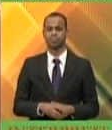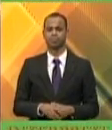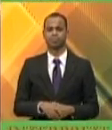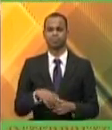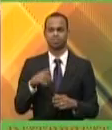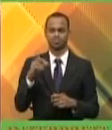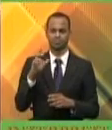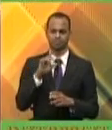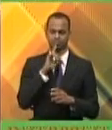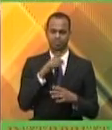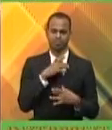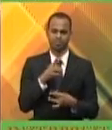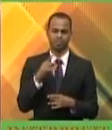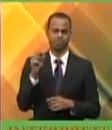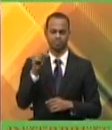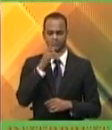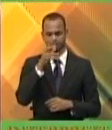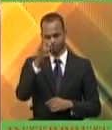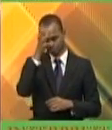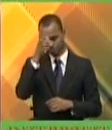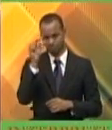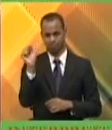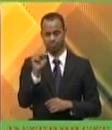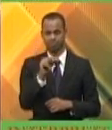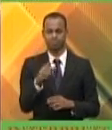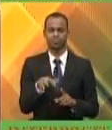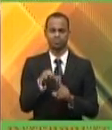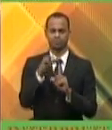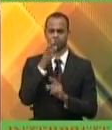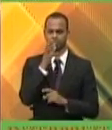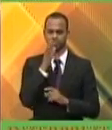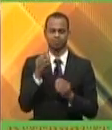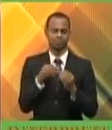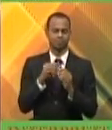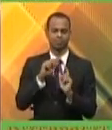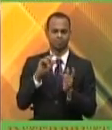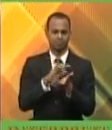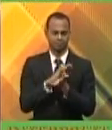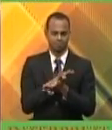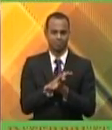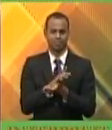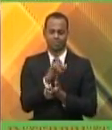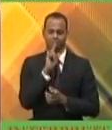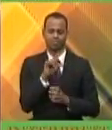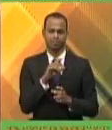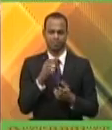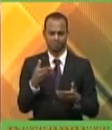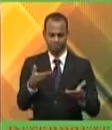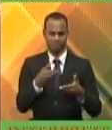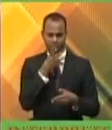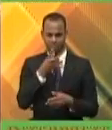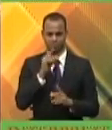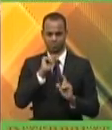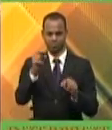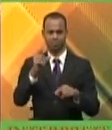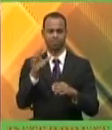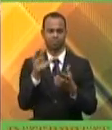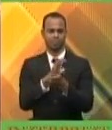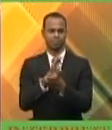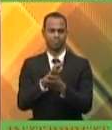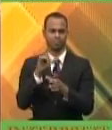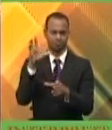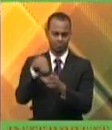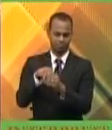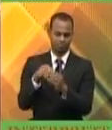la gente no los padres y madres la madre especialmente son la que van más a la escuela pero yo invito a las madres que vayan a sus escuelas